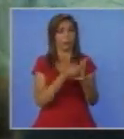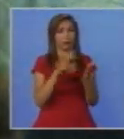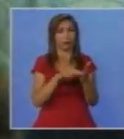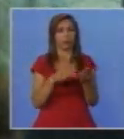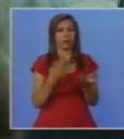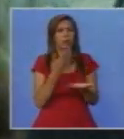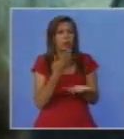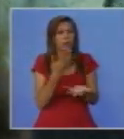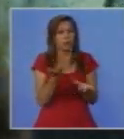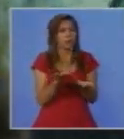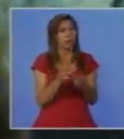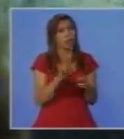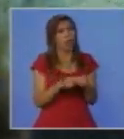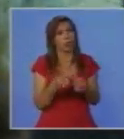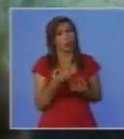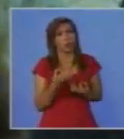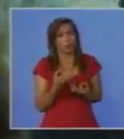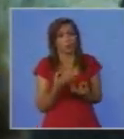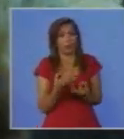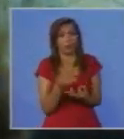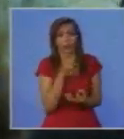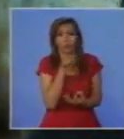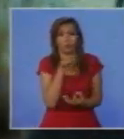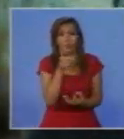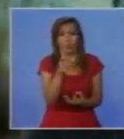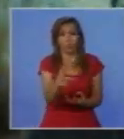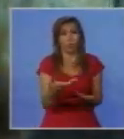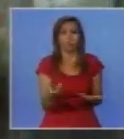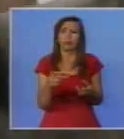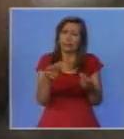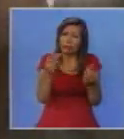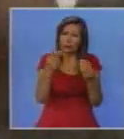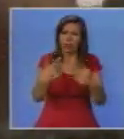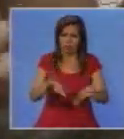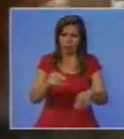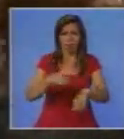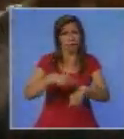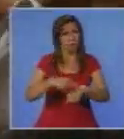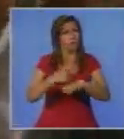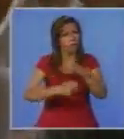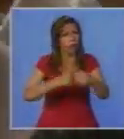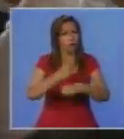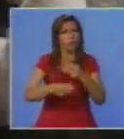Dios. Yo creo que ya es tiempo de que nos ayuden, ¿no? Y se quedaron con la